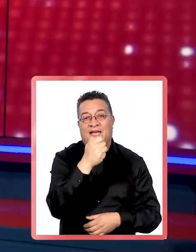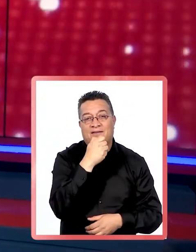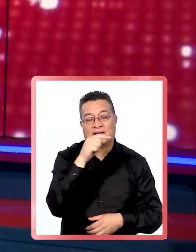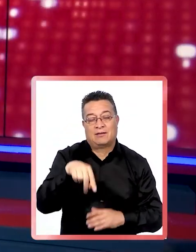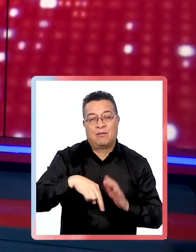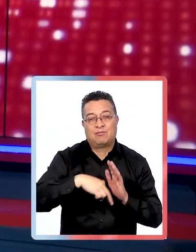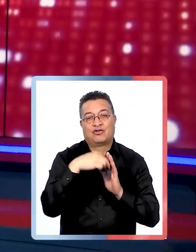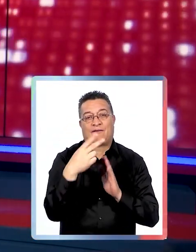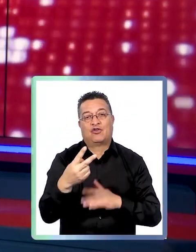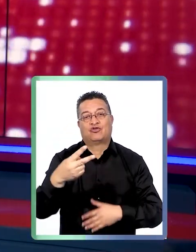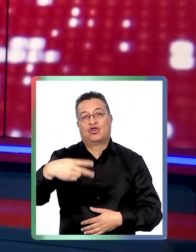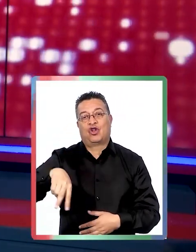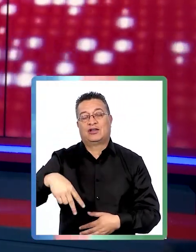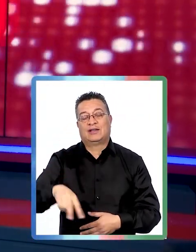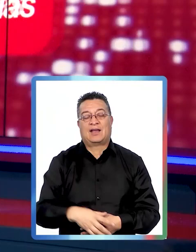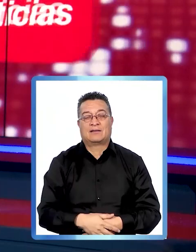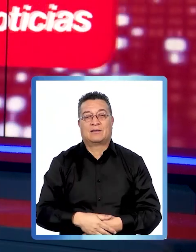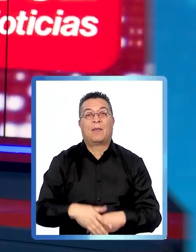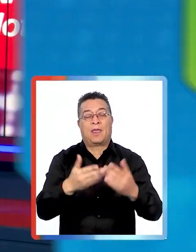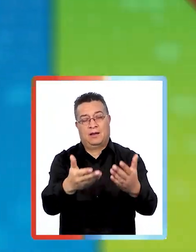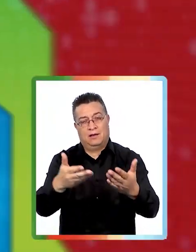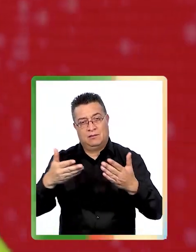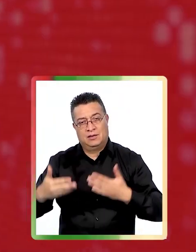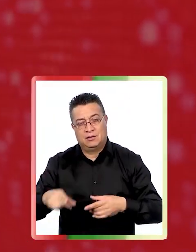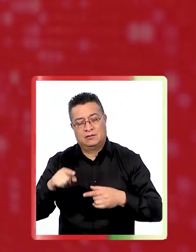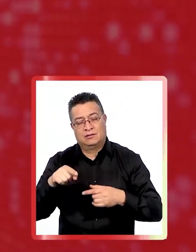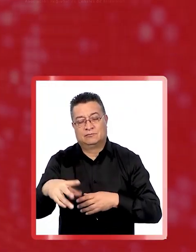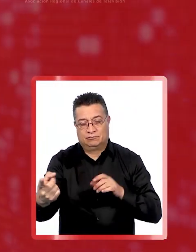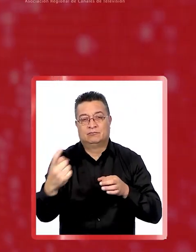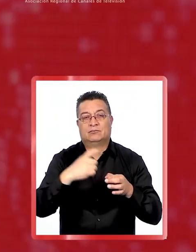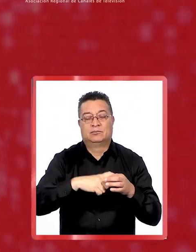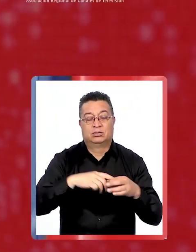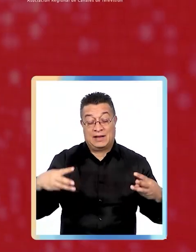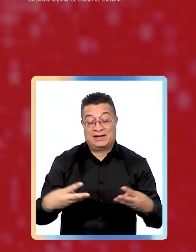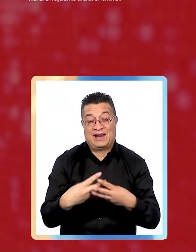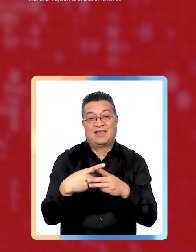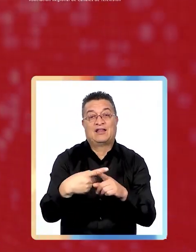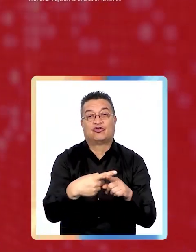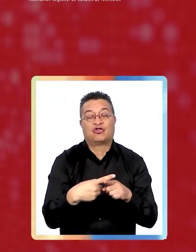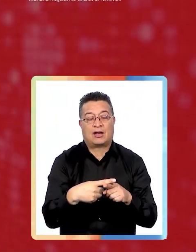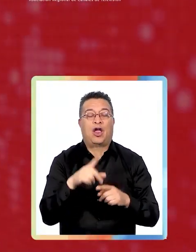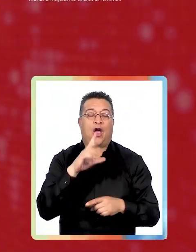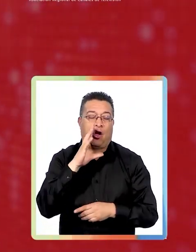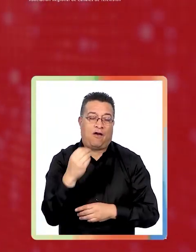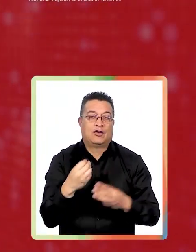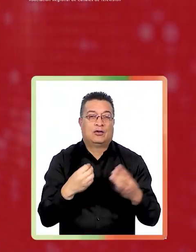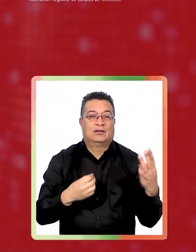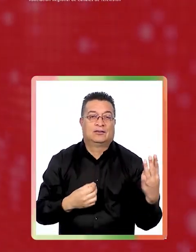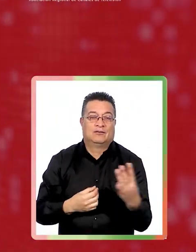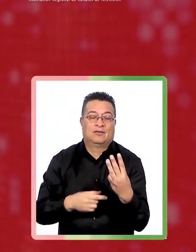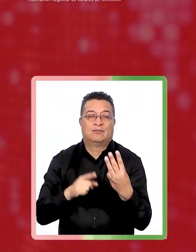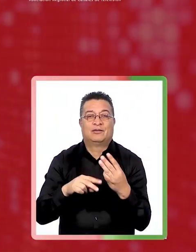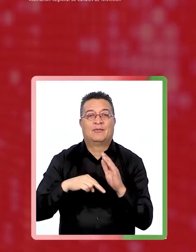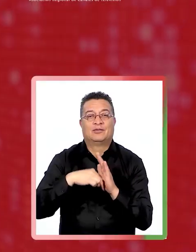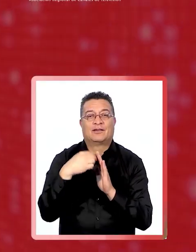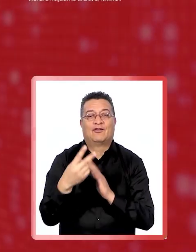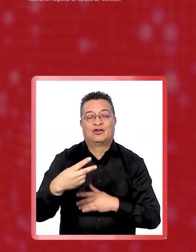aquí en Portavoz Noticias. Los invitamos a que nos sigan en nuestras redes sociales y por supuesto en